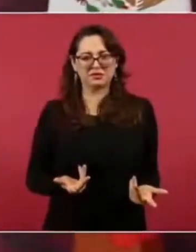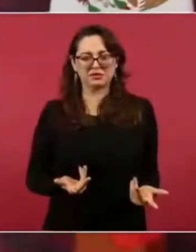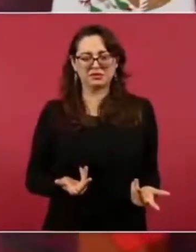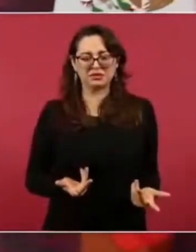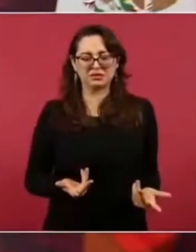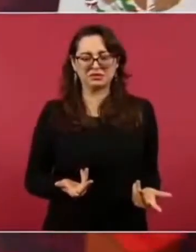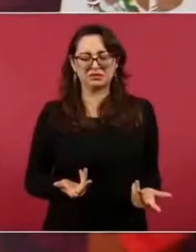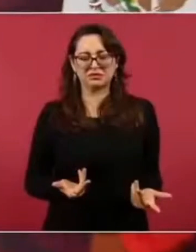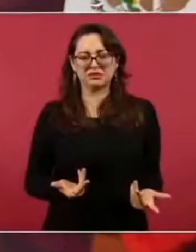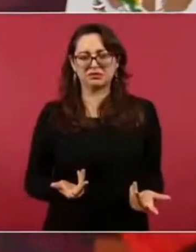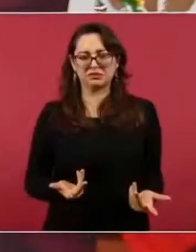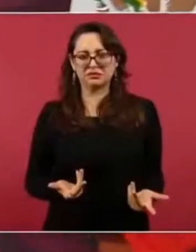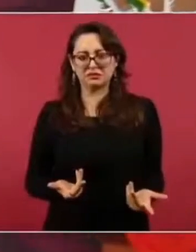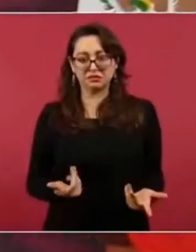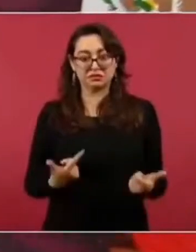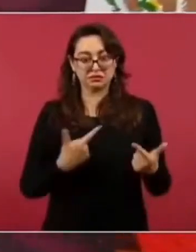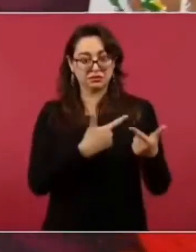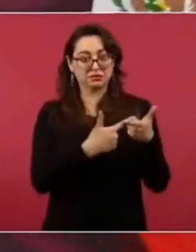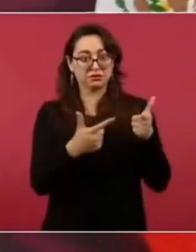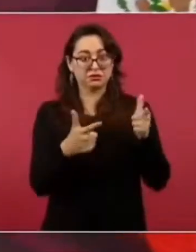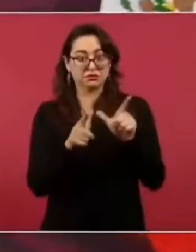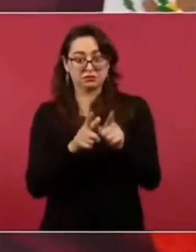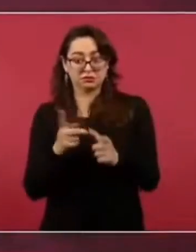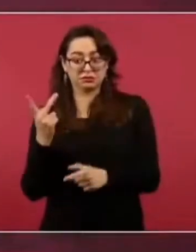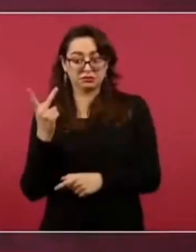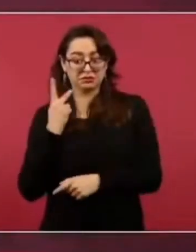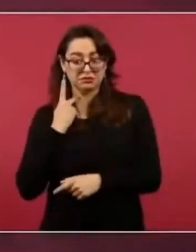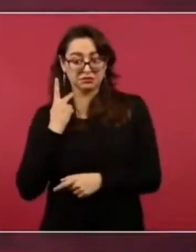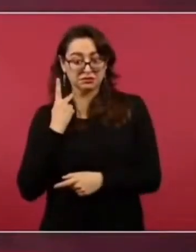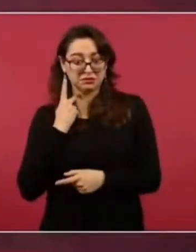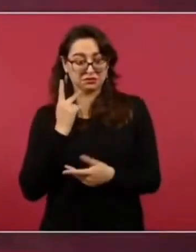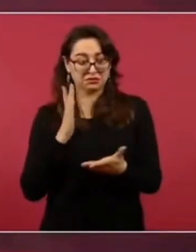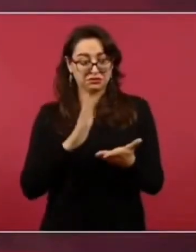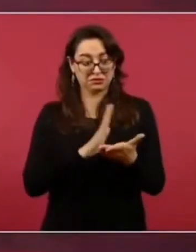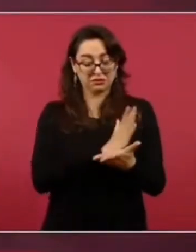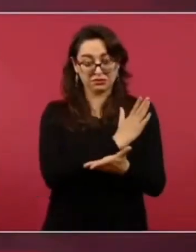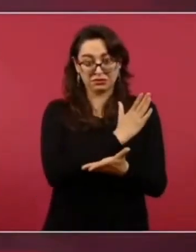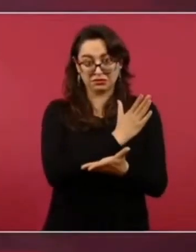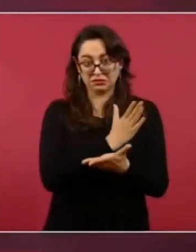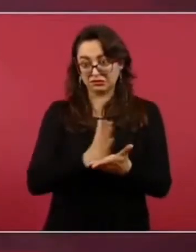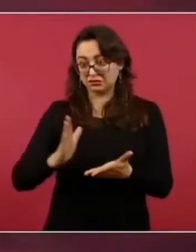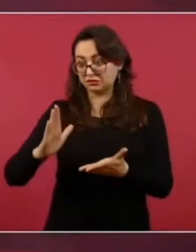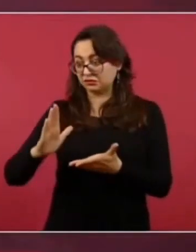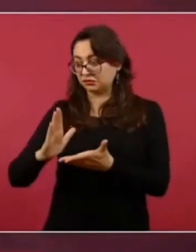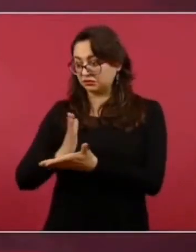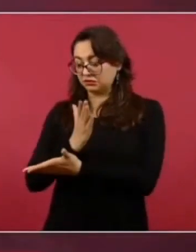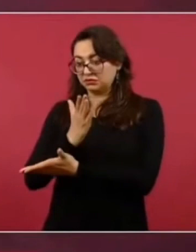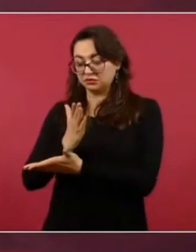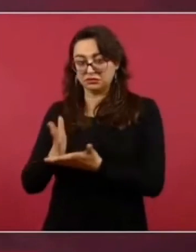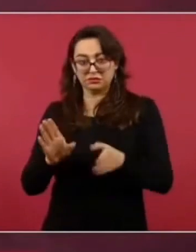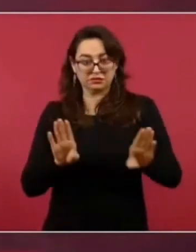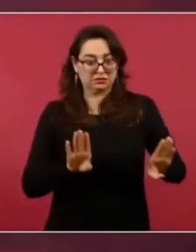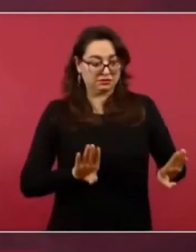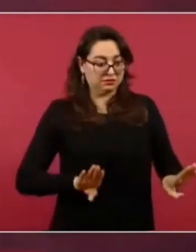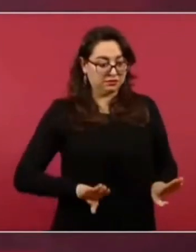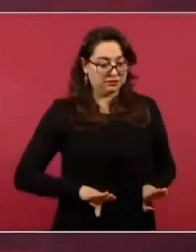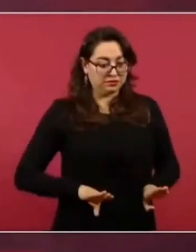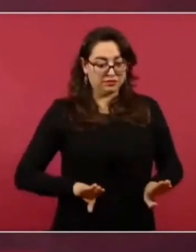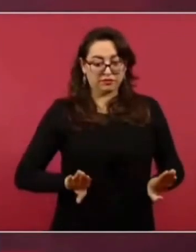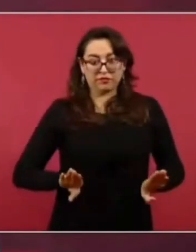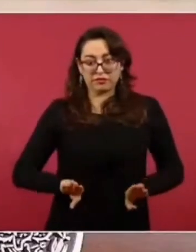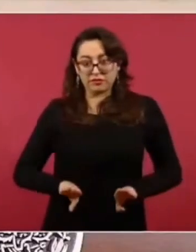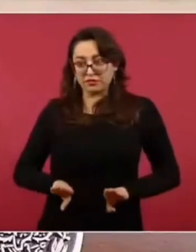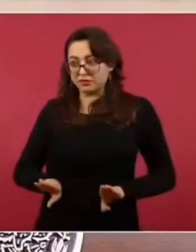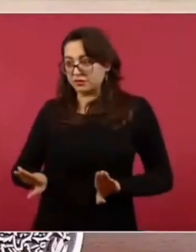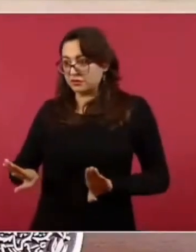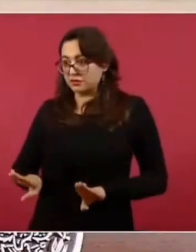tiene principios, que no cada partido tiene su programa de acción.